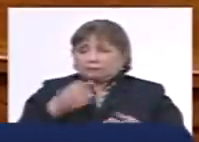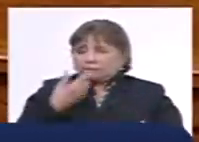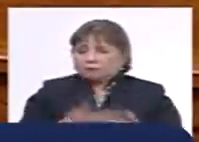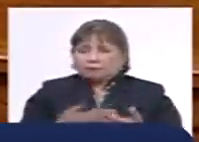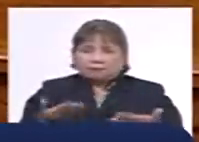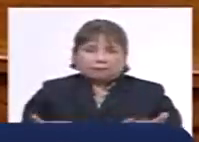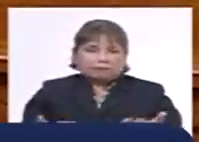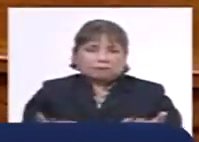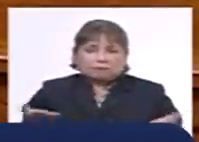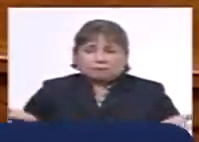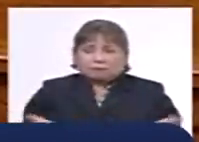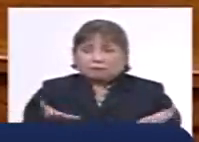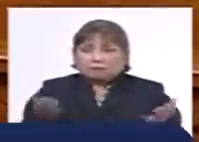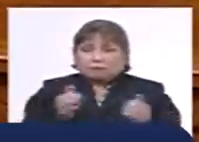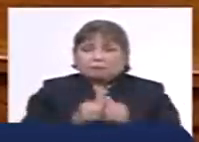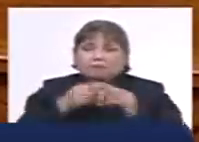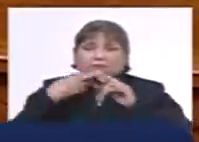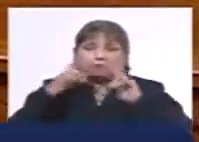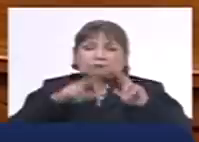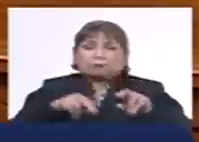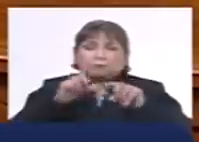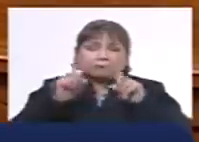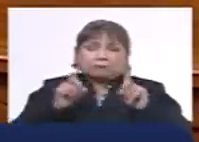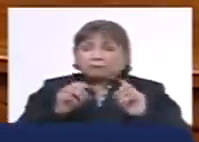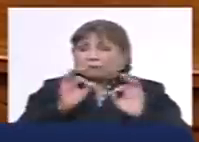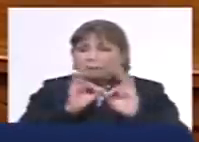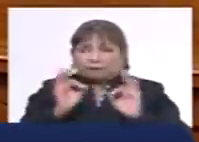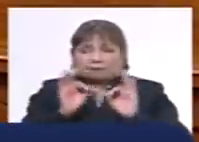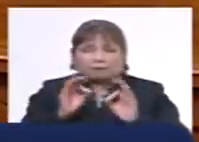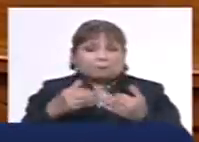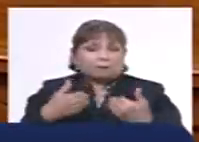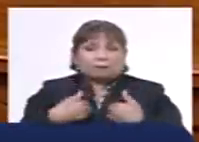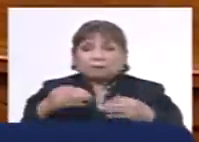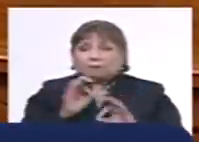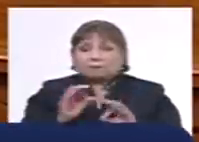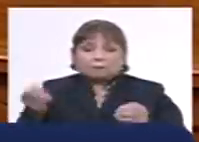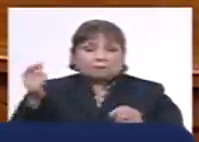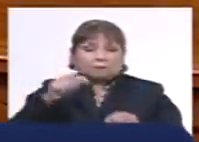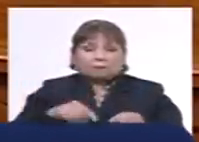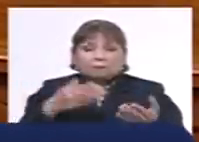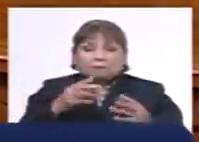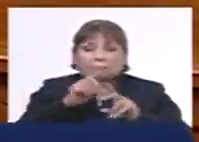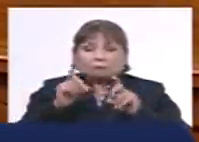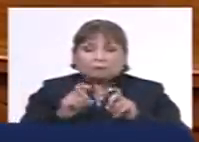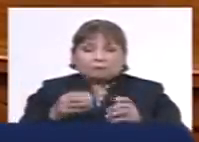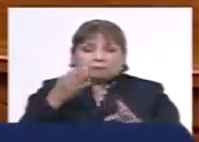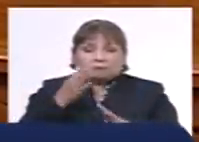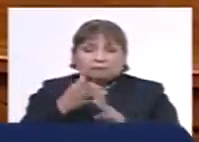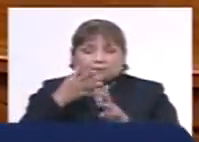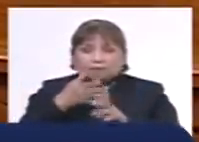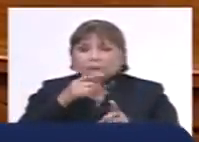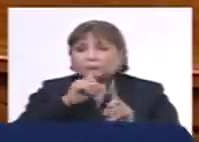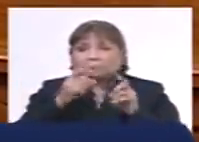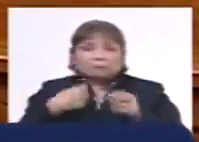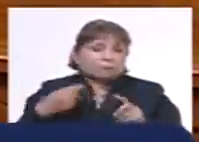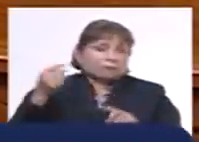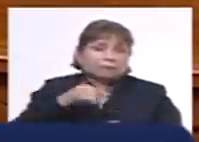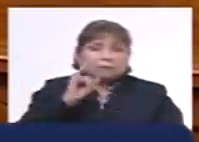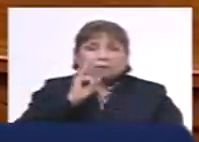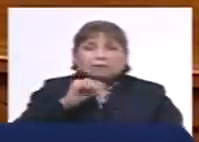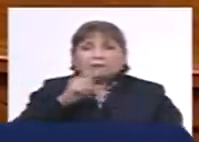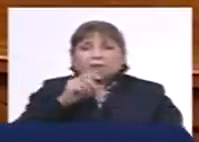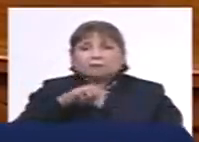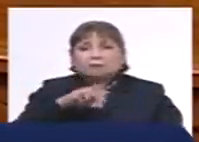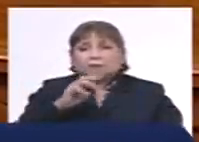estar no aquí contestando preguntas que no tienen nada que ver con las preguntas relativas a la